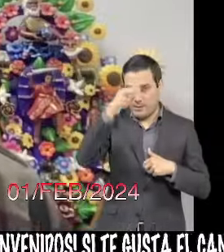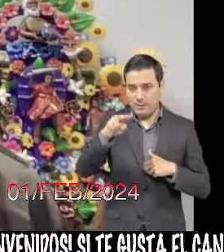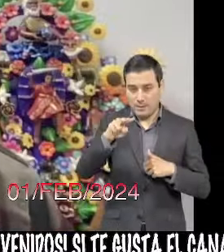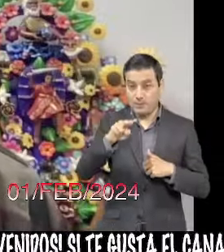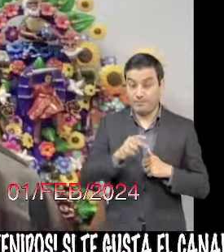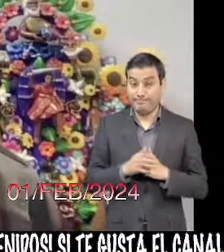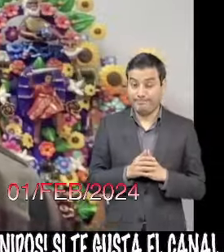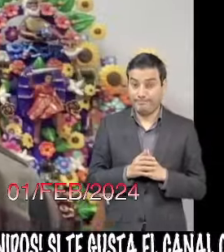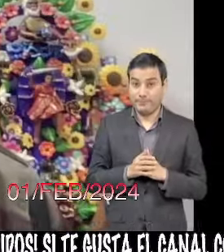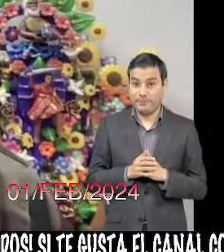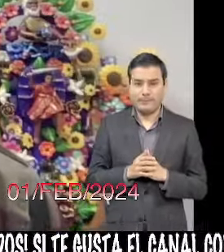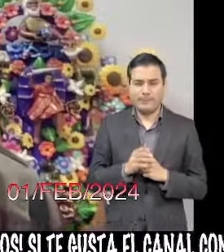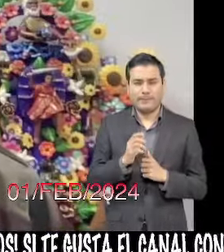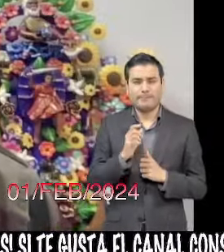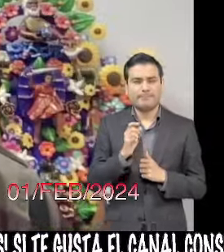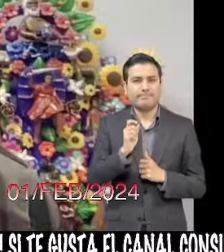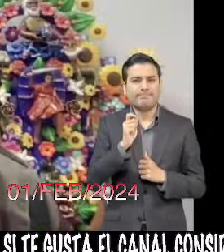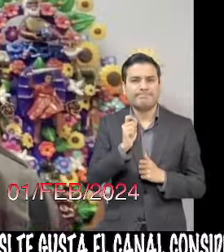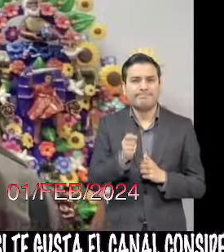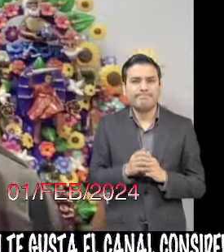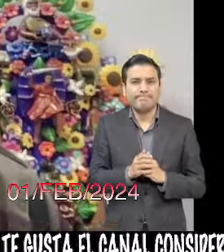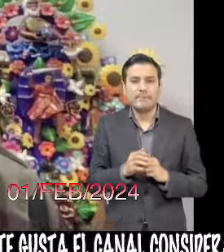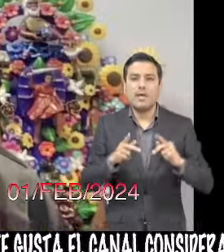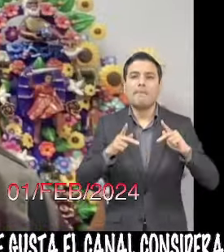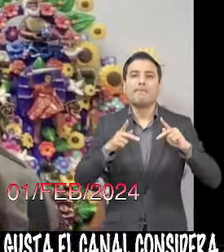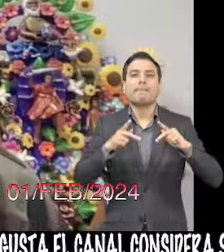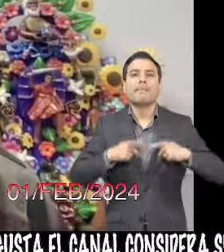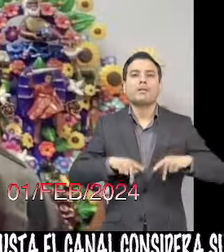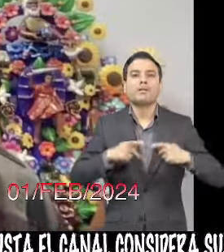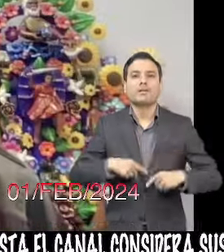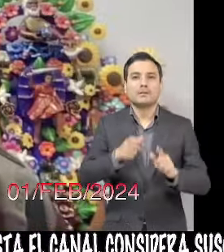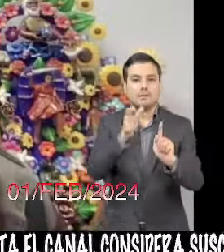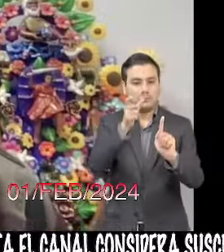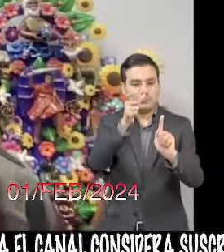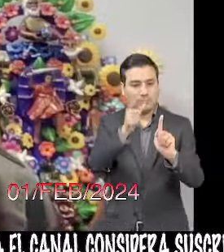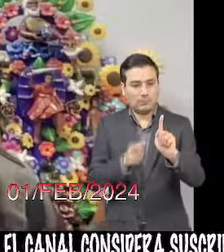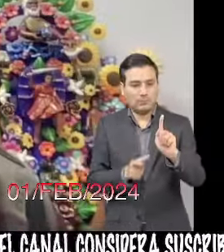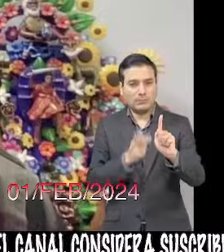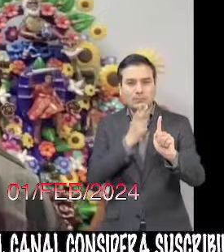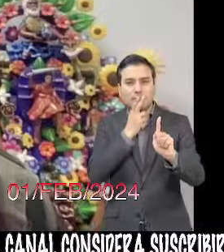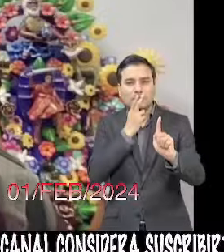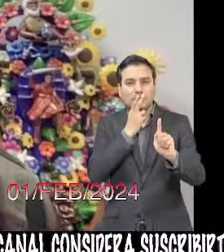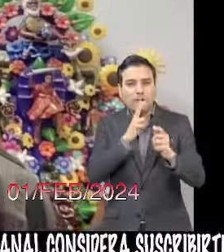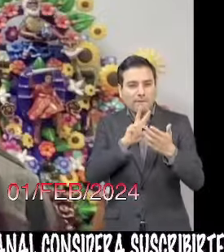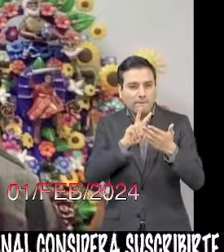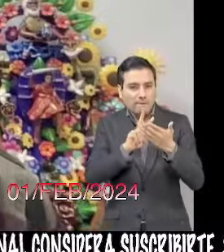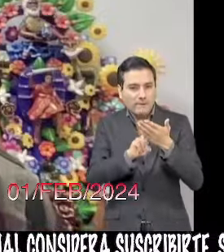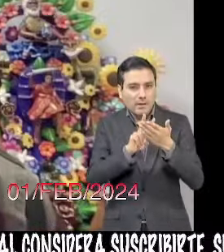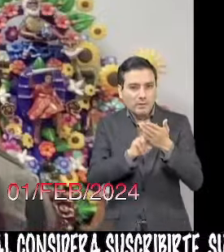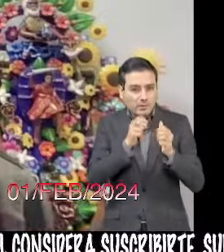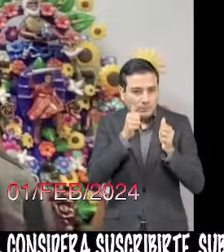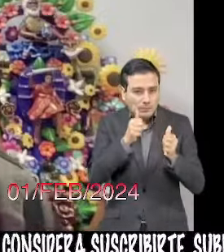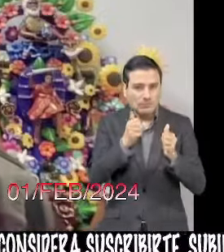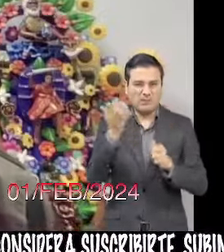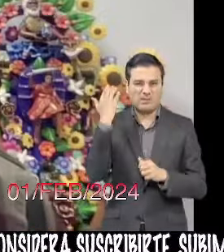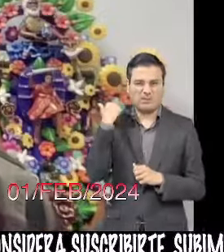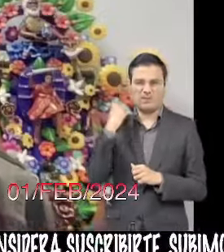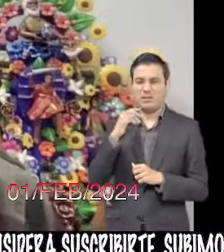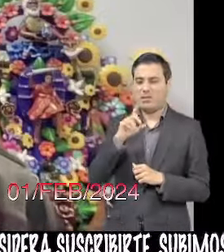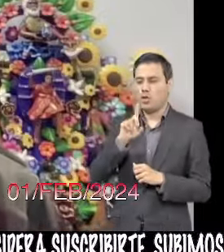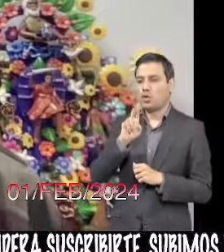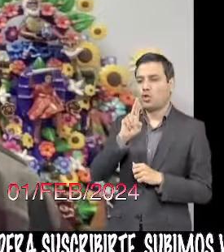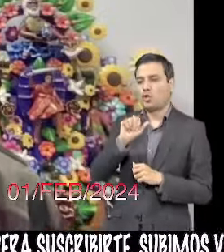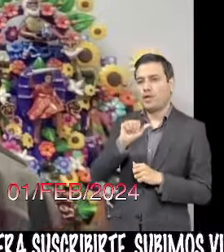representa el poner a las personas al centro. Hace unos días escuchábamos a la doctora Claudia